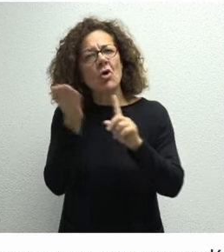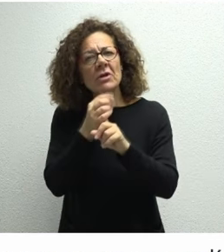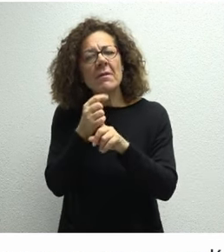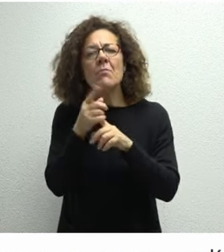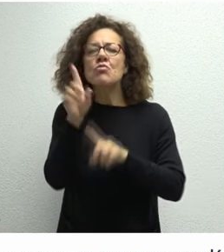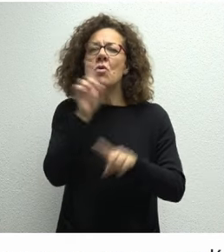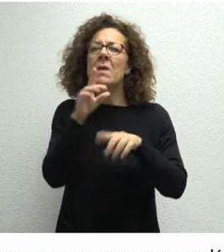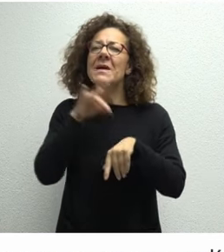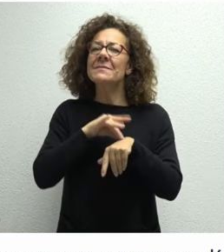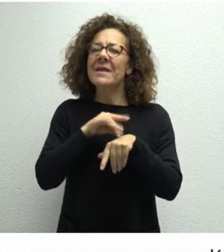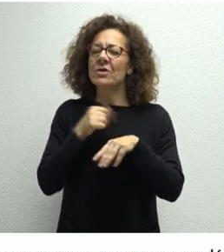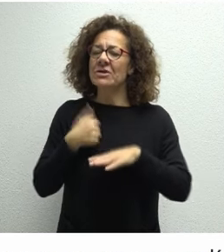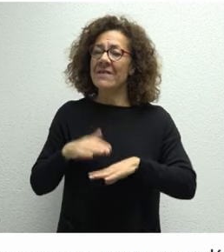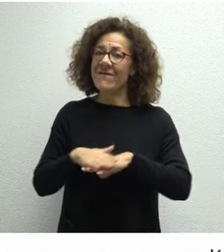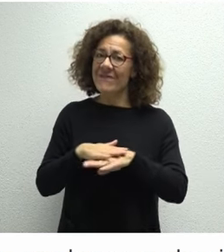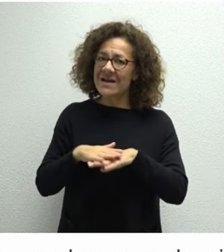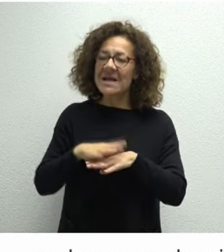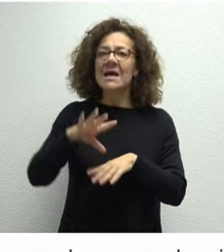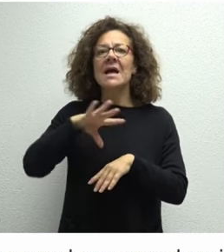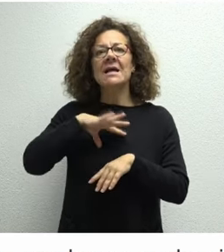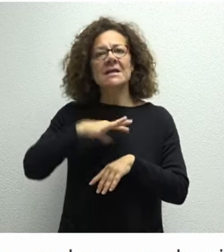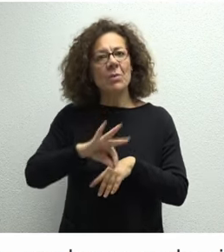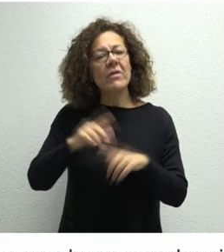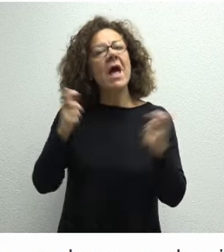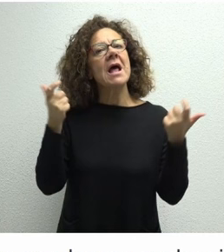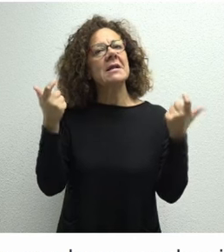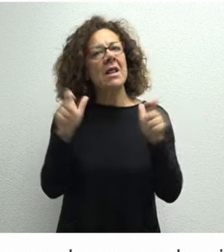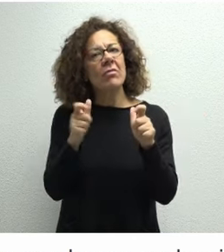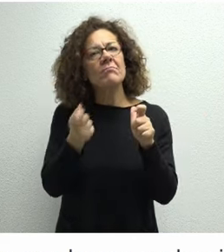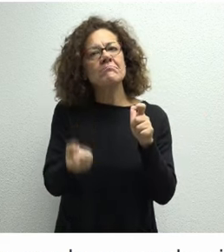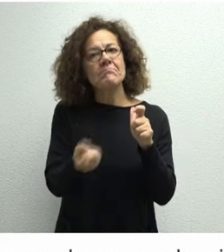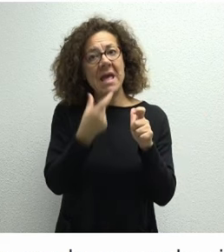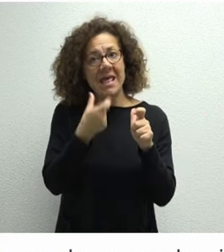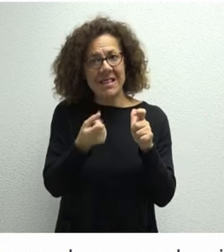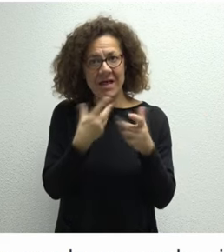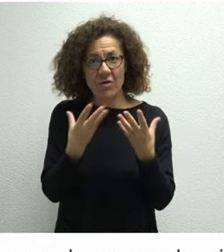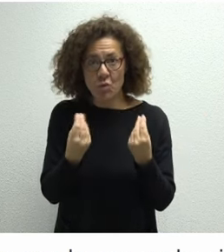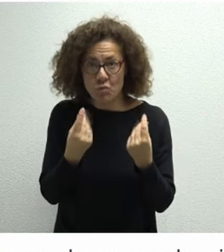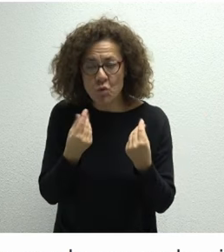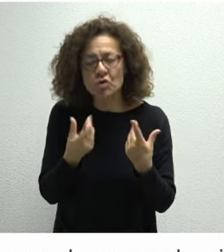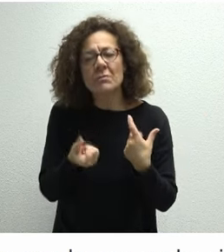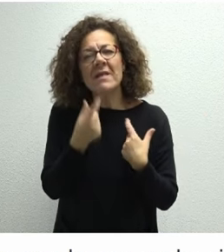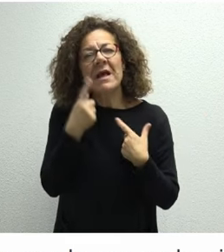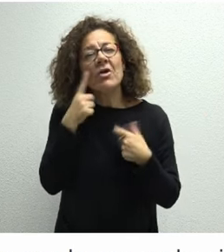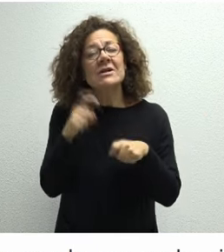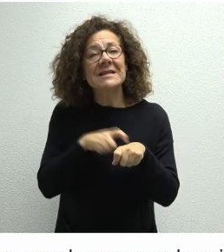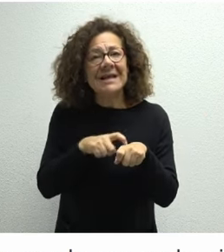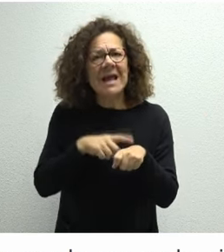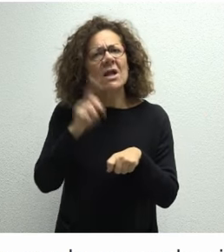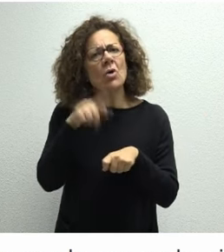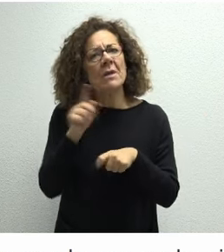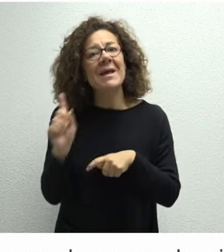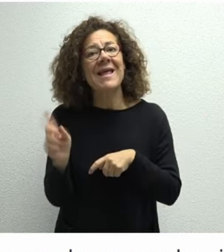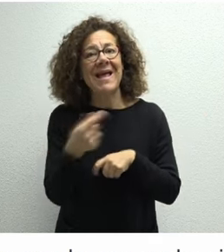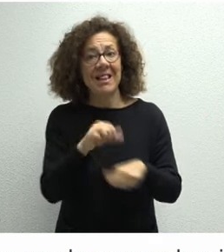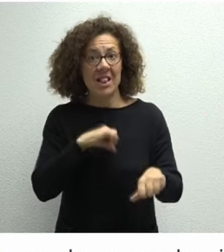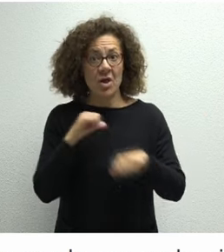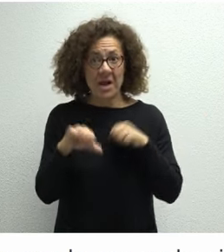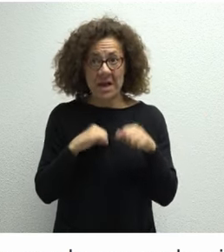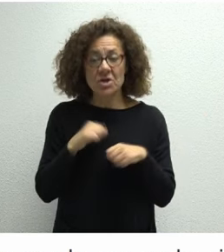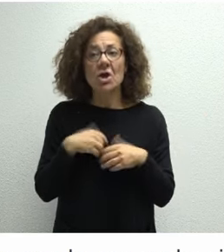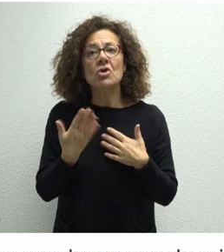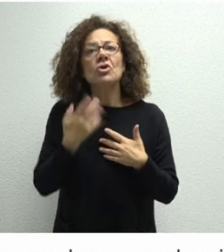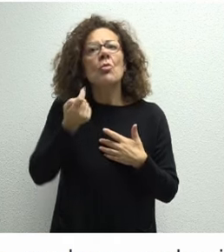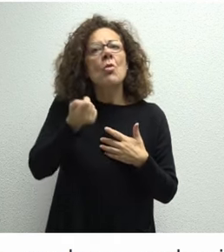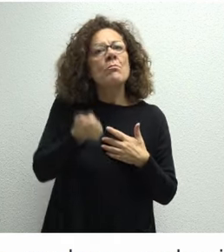base que iban haciendo que se pudiese reducir mucho las medicaciones psiquiátricas incluso los ingresos Bueno pues como que